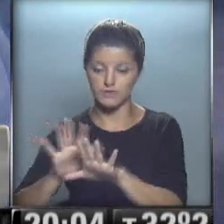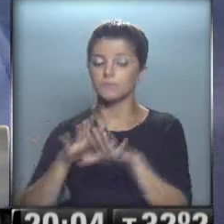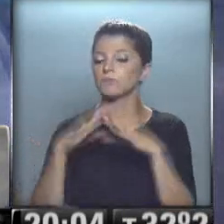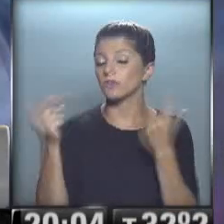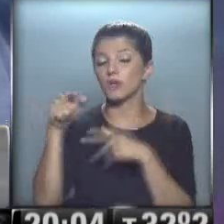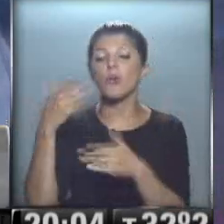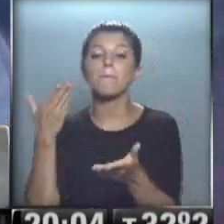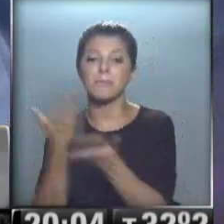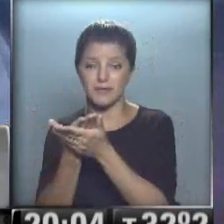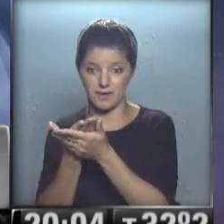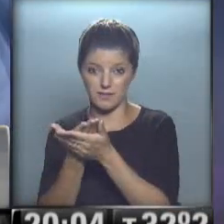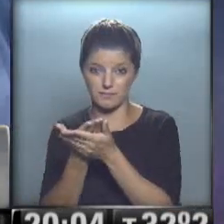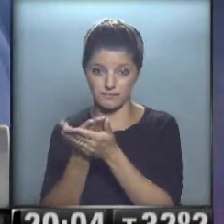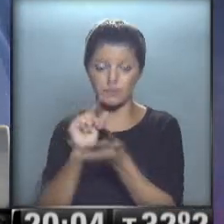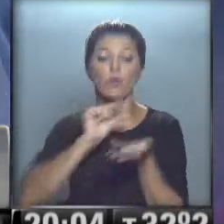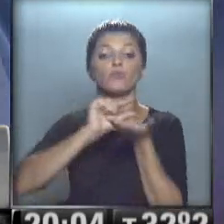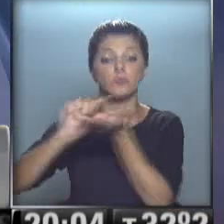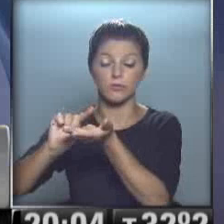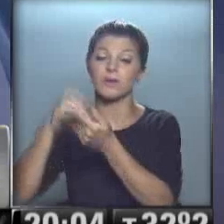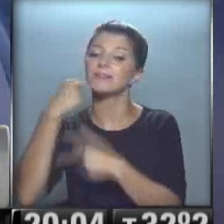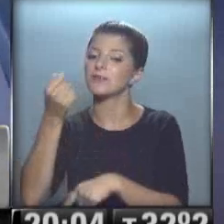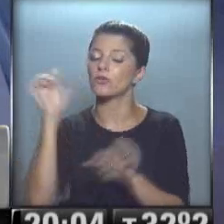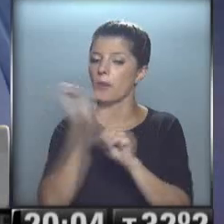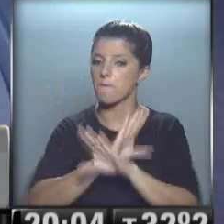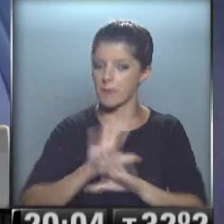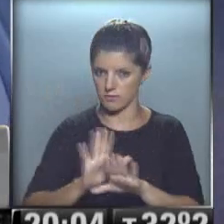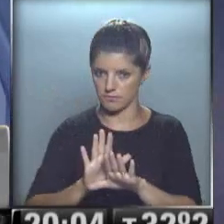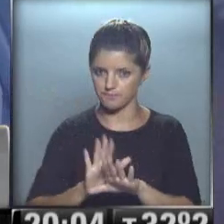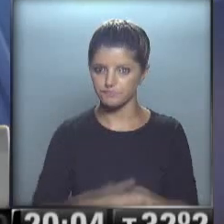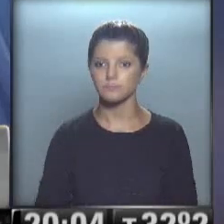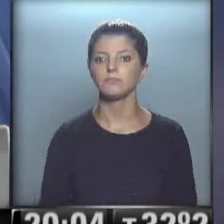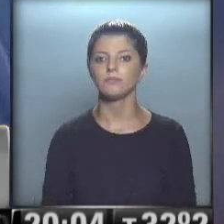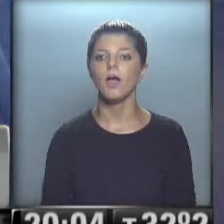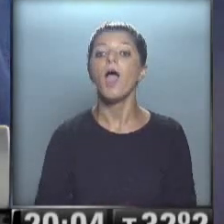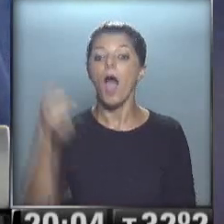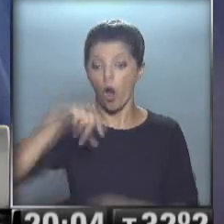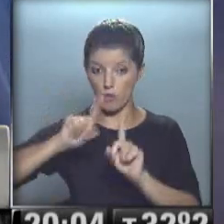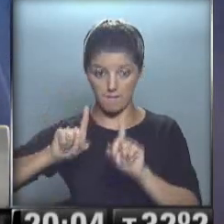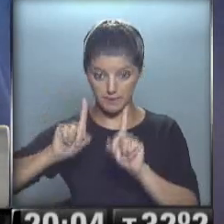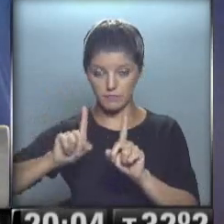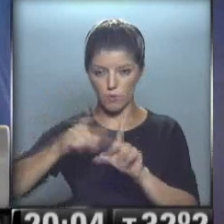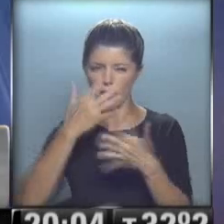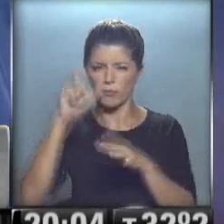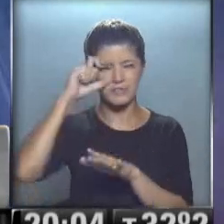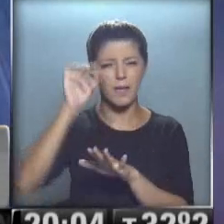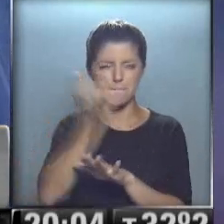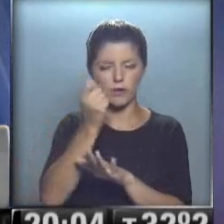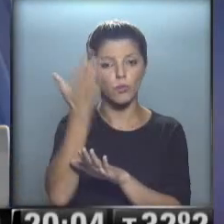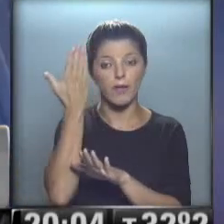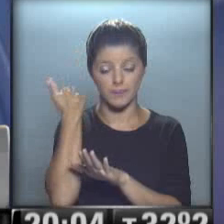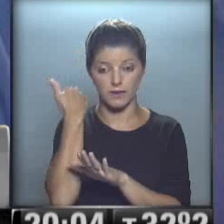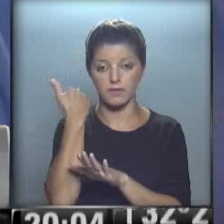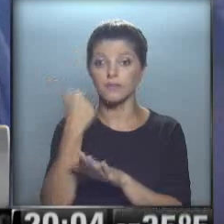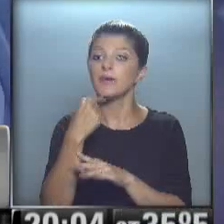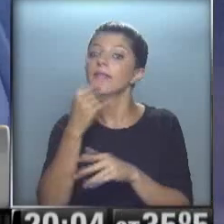pedían eran subsidios y los calificó de inescrupulosos. A esta hora, hace más o menos 10 minutos,